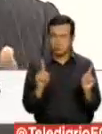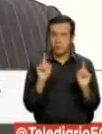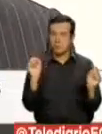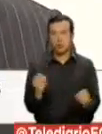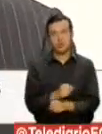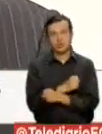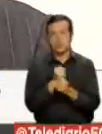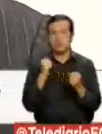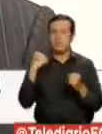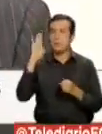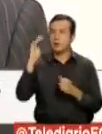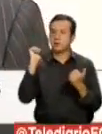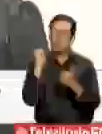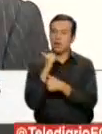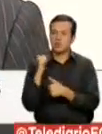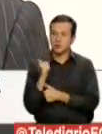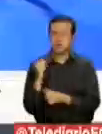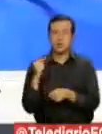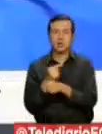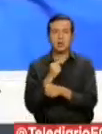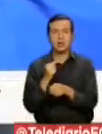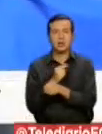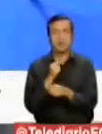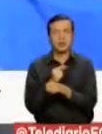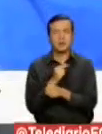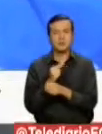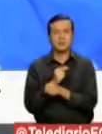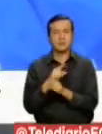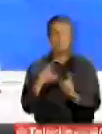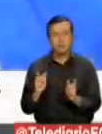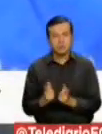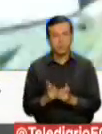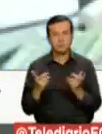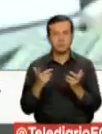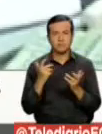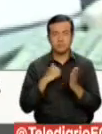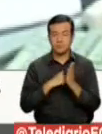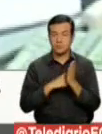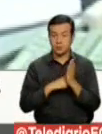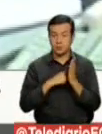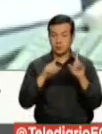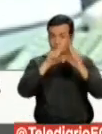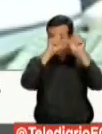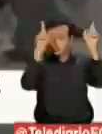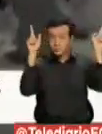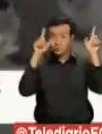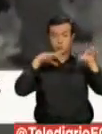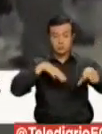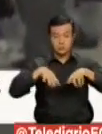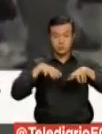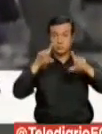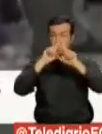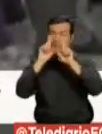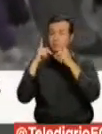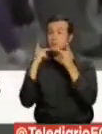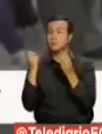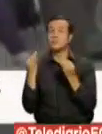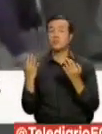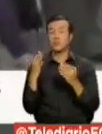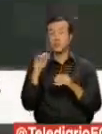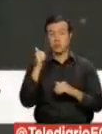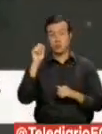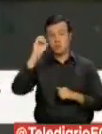existan más asesores que gerentes. El pasado 6 de febrero, la empresa coordinadora de empresas públicas, EMCO, dispuso la reducción de al menos